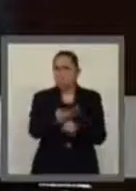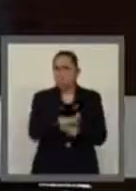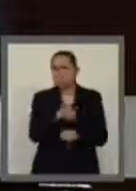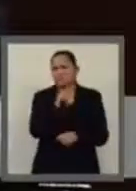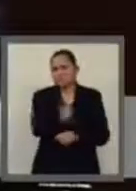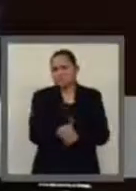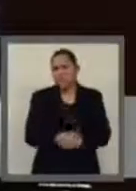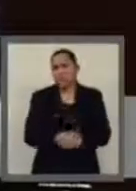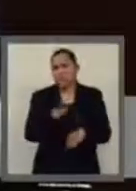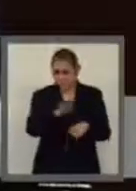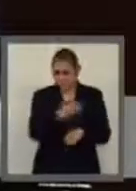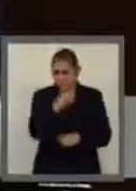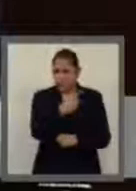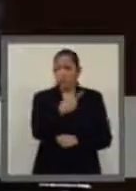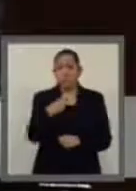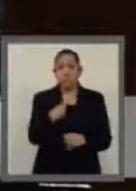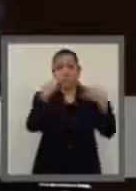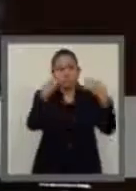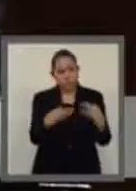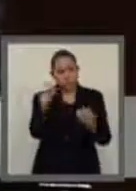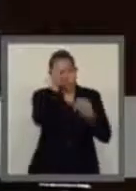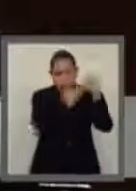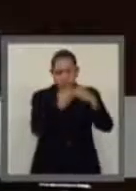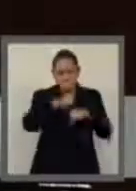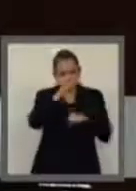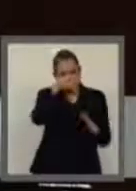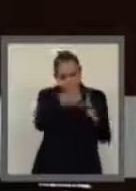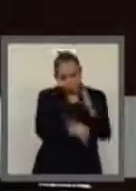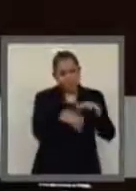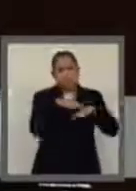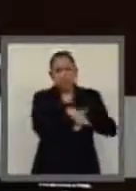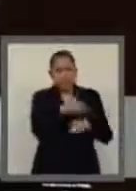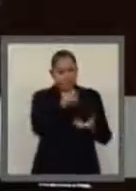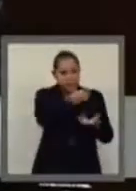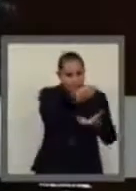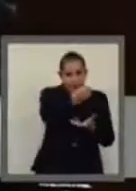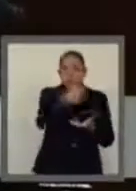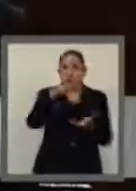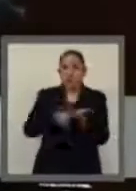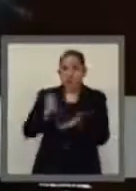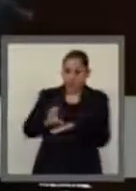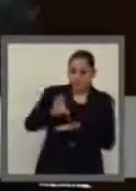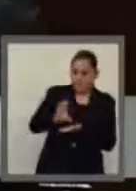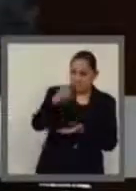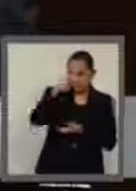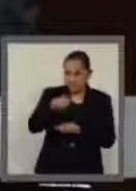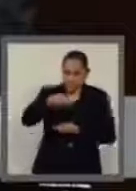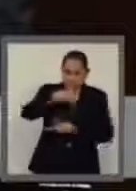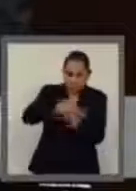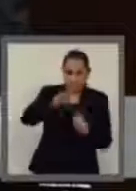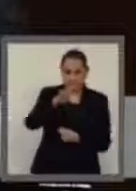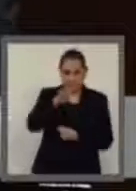debe abundar y especificar sobre los montos del gasto y la inversión pública en estas zonas y cómo